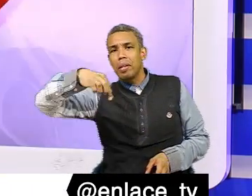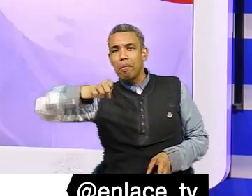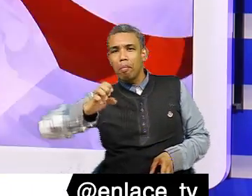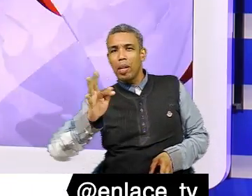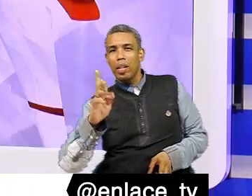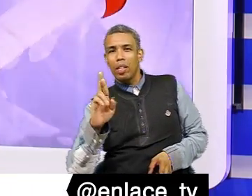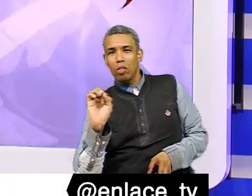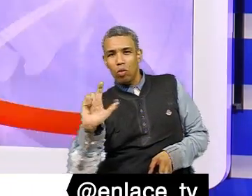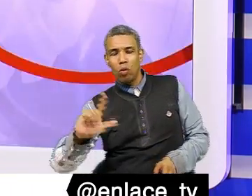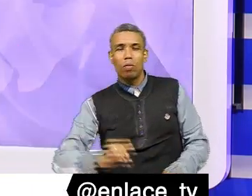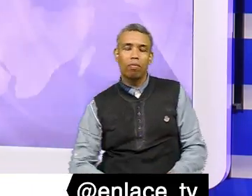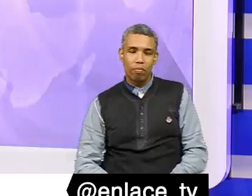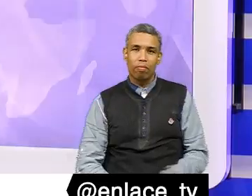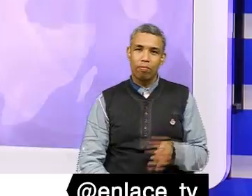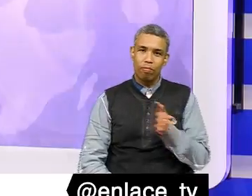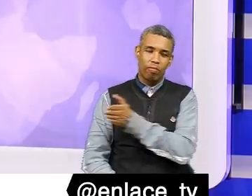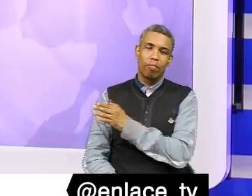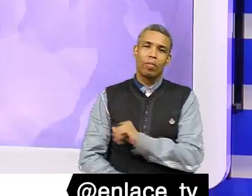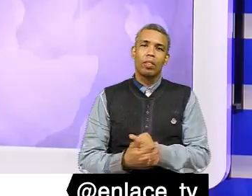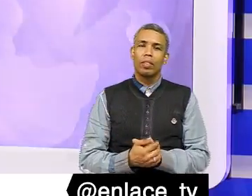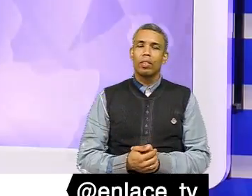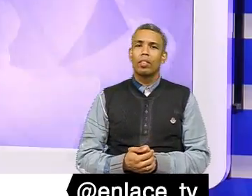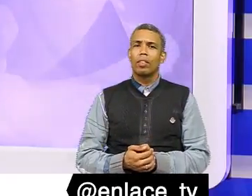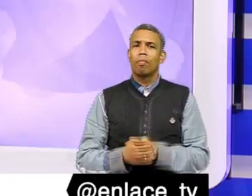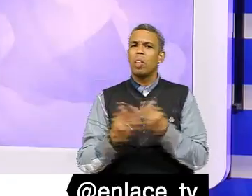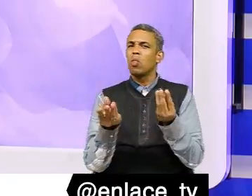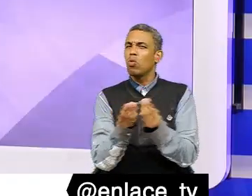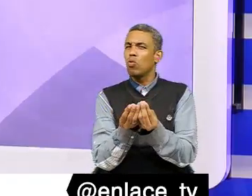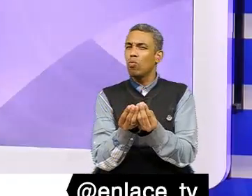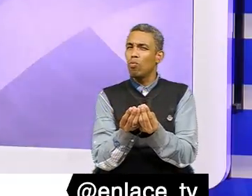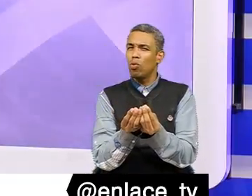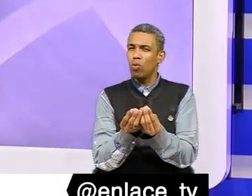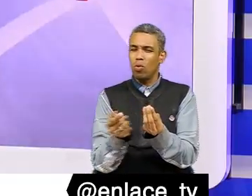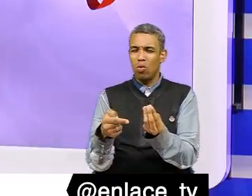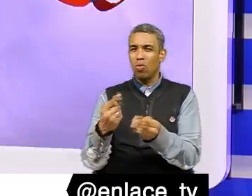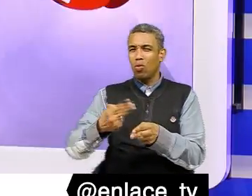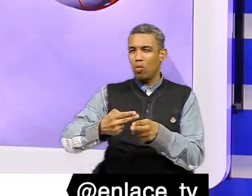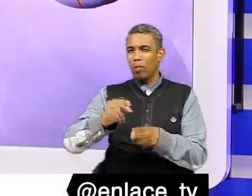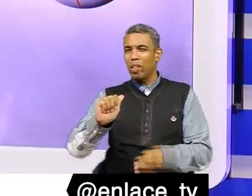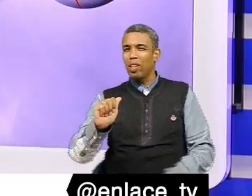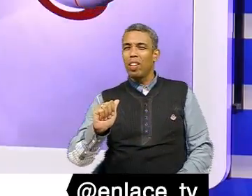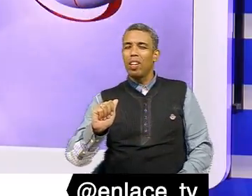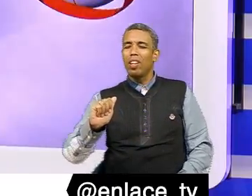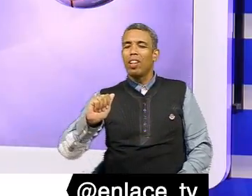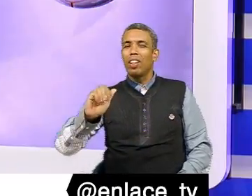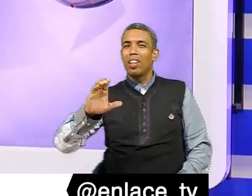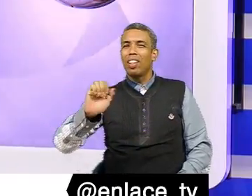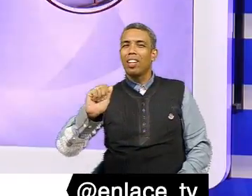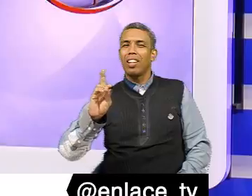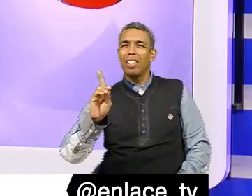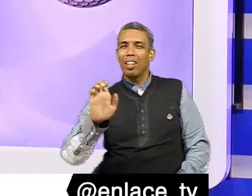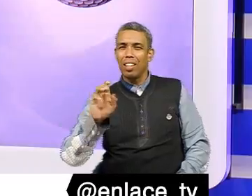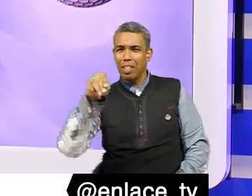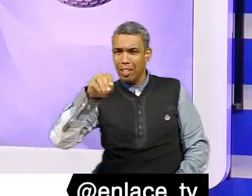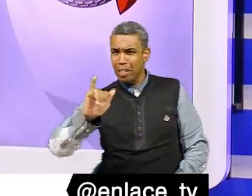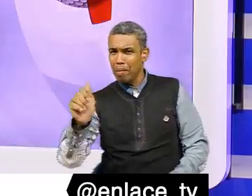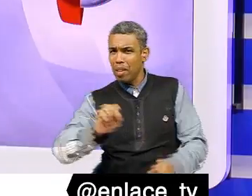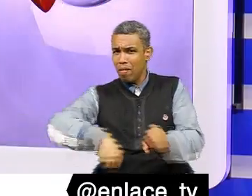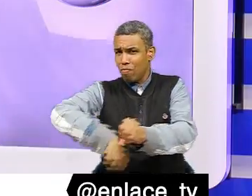Academia Yuma es un conjunto de fútbol de Barranca Bermeja, un club que viene participando en los torneos municipales de